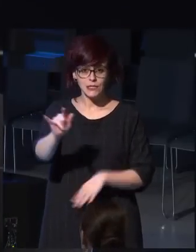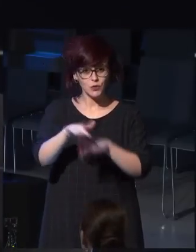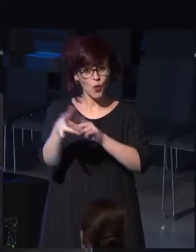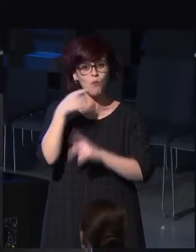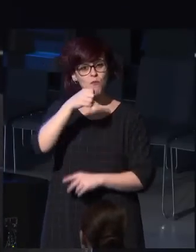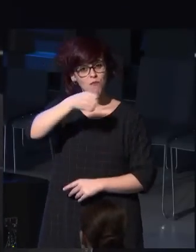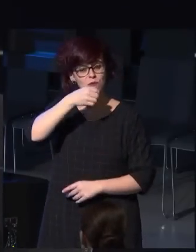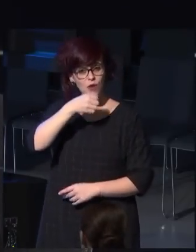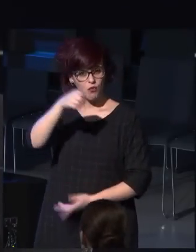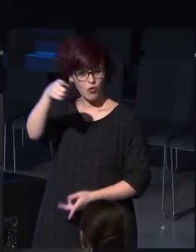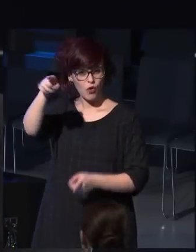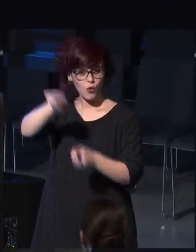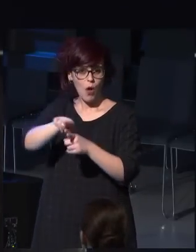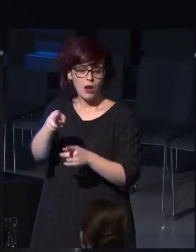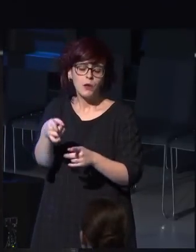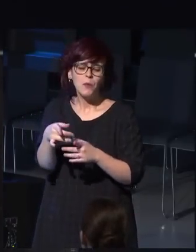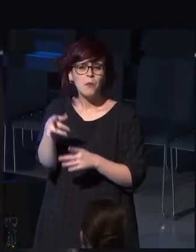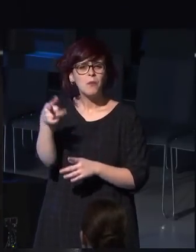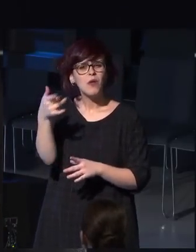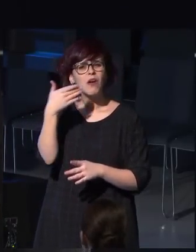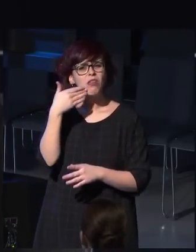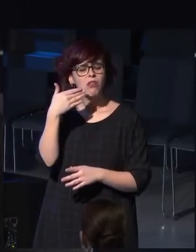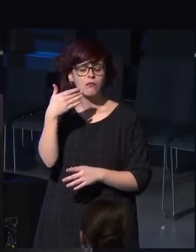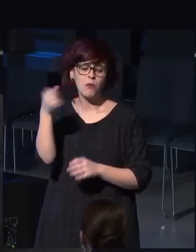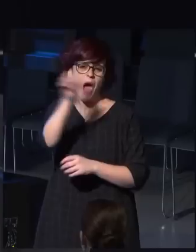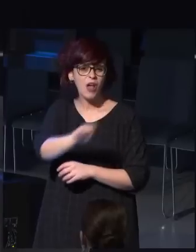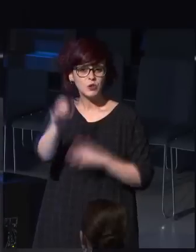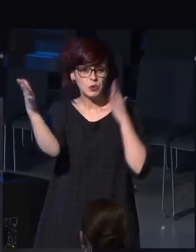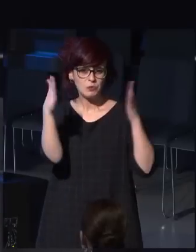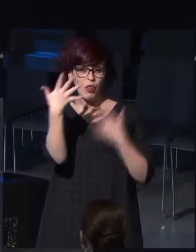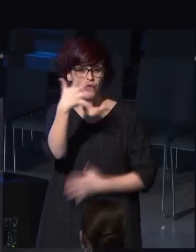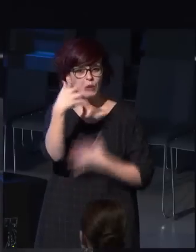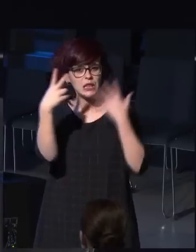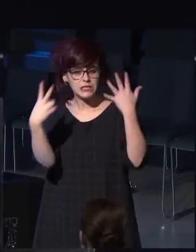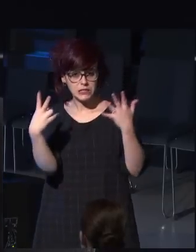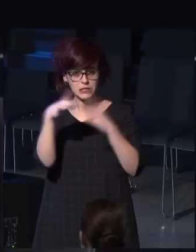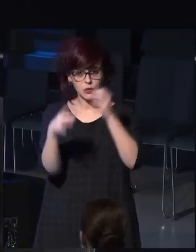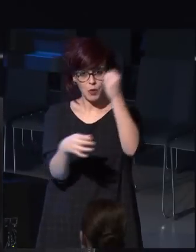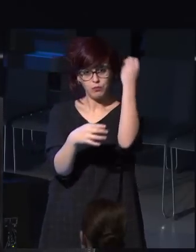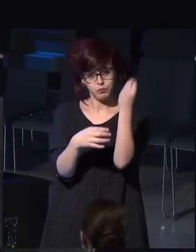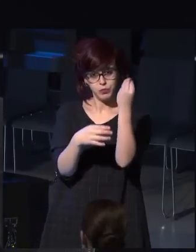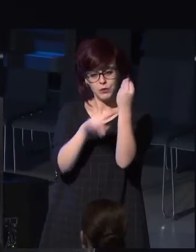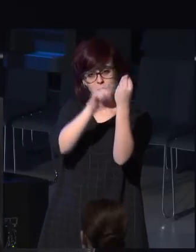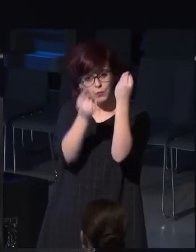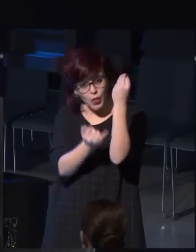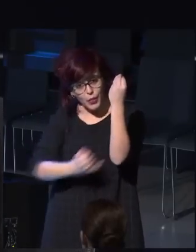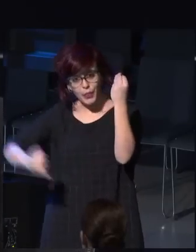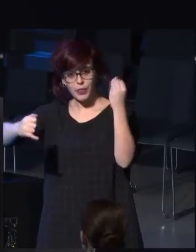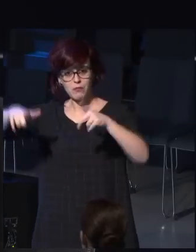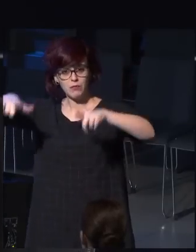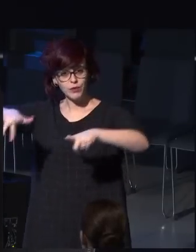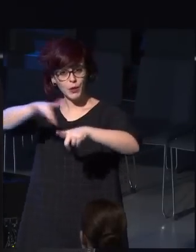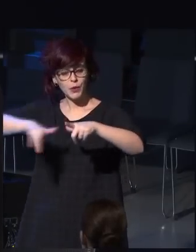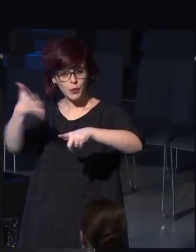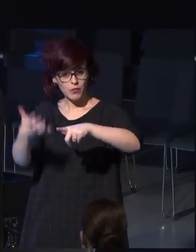además años un poco posterior, del 57 creo que era, a un grabador de pista con Rufus the Firefly. Y grabamos un